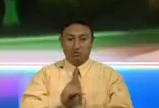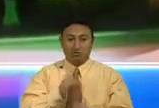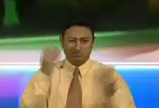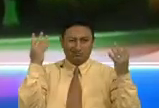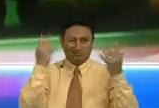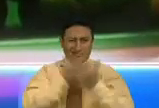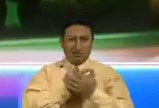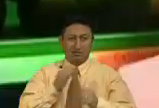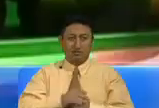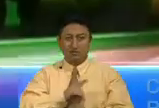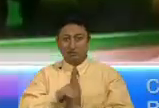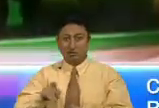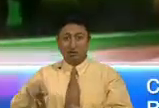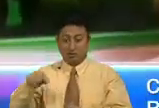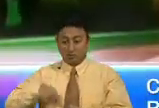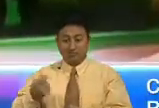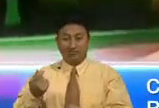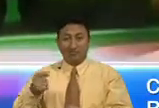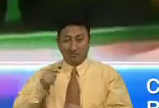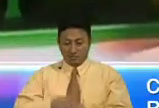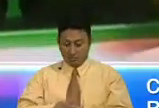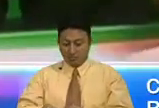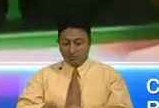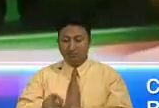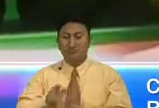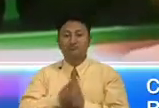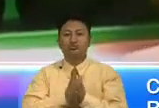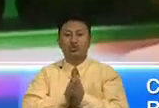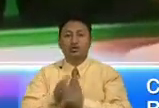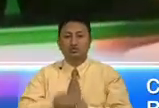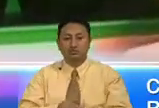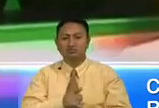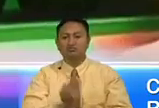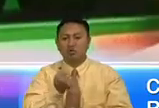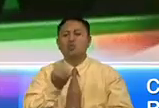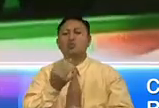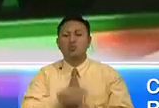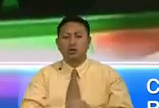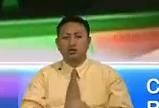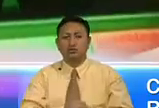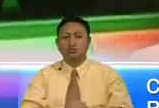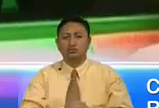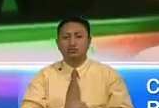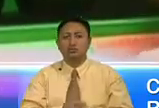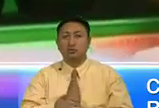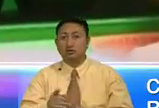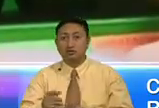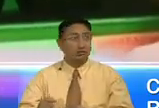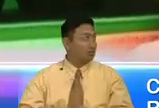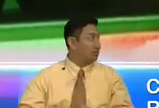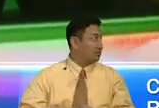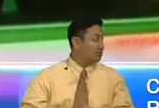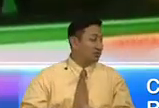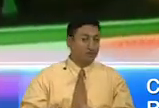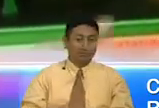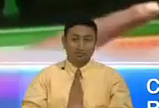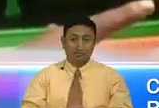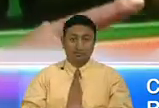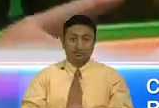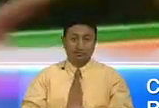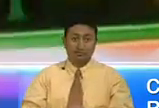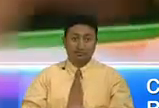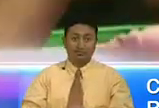como estaba en la caja, me distrae preguntando por los chocolates. ¿Cuánto están los chocolates? Y como viro, en uno de esos ya me